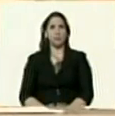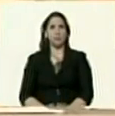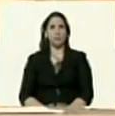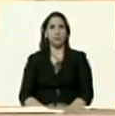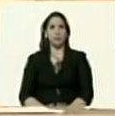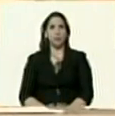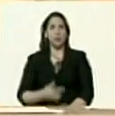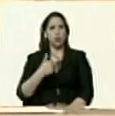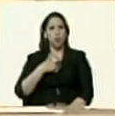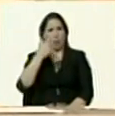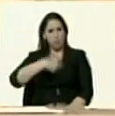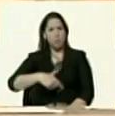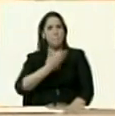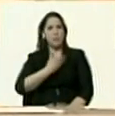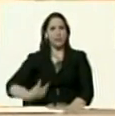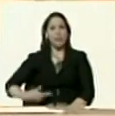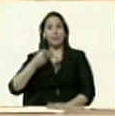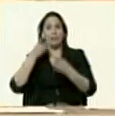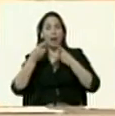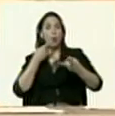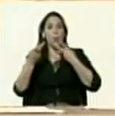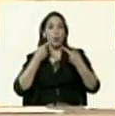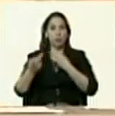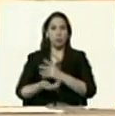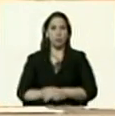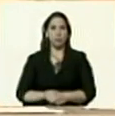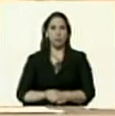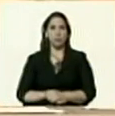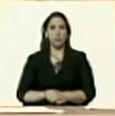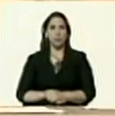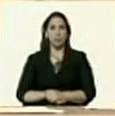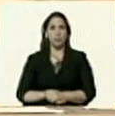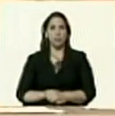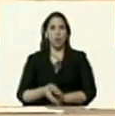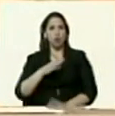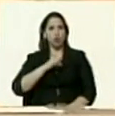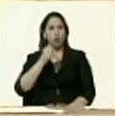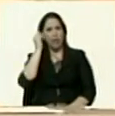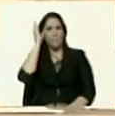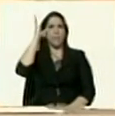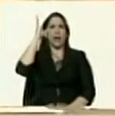Yo soy el presidente del diálogo político y soy capaz de reunirme